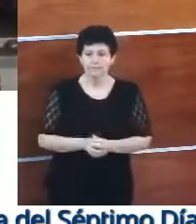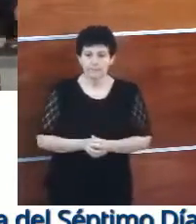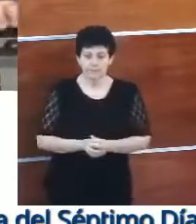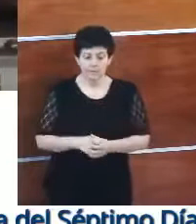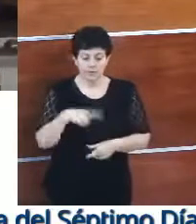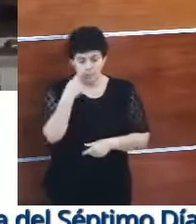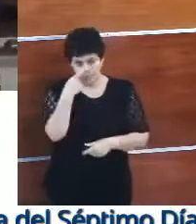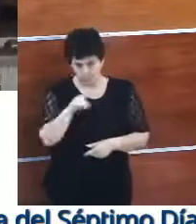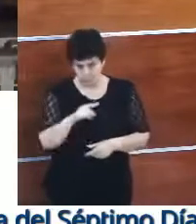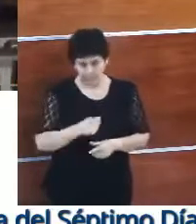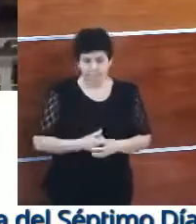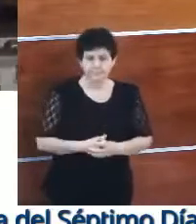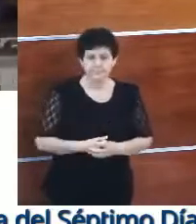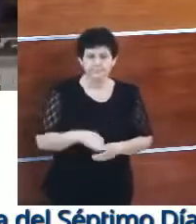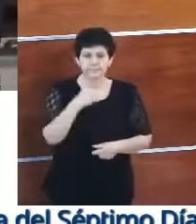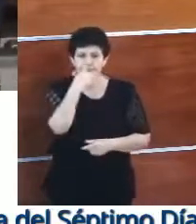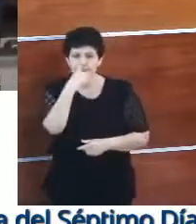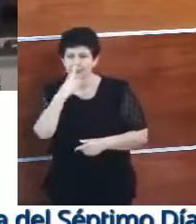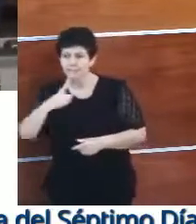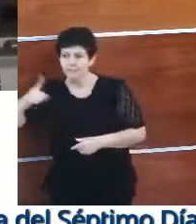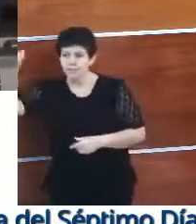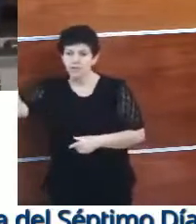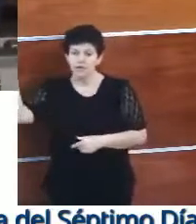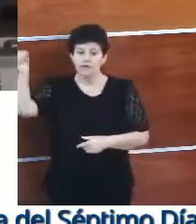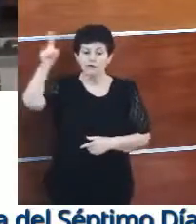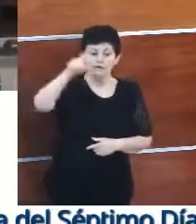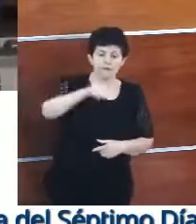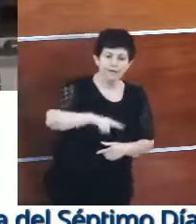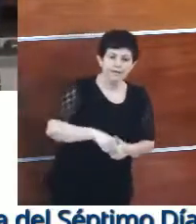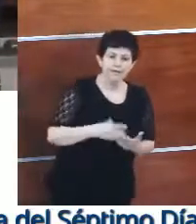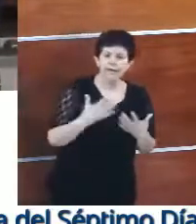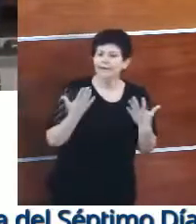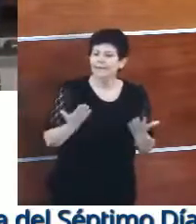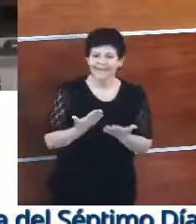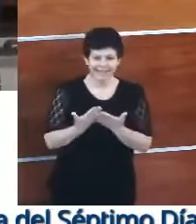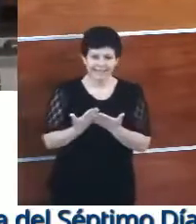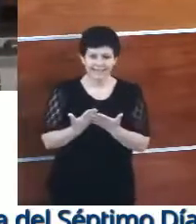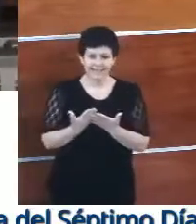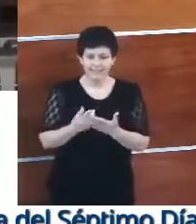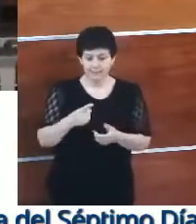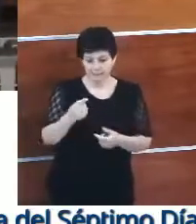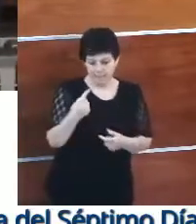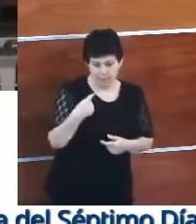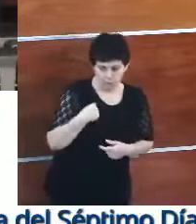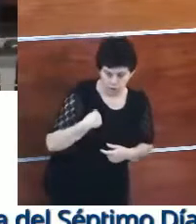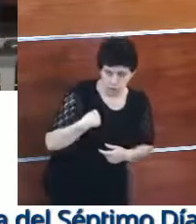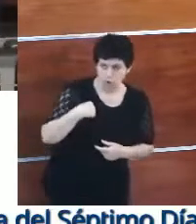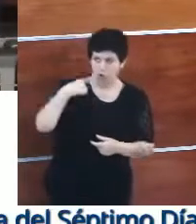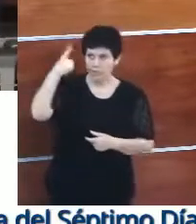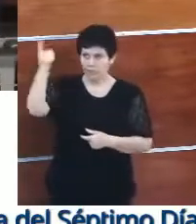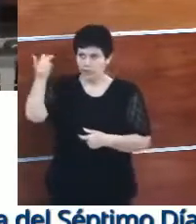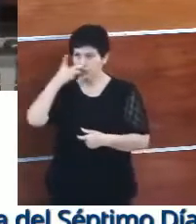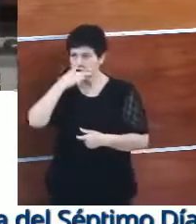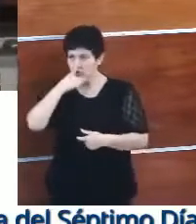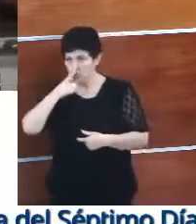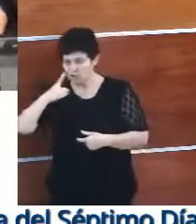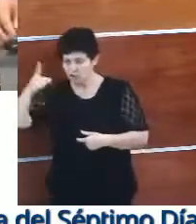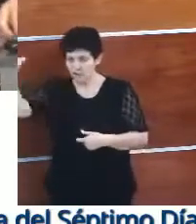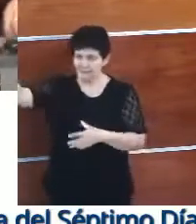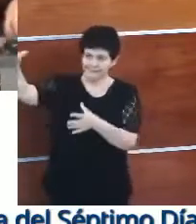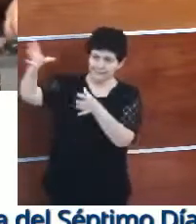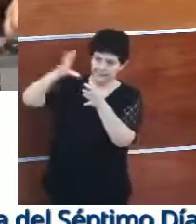Finalmente, Dios viene a restablecer la comunión mía con la de Él.